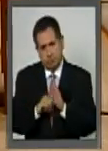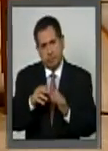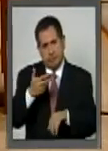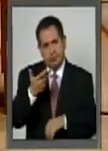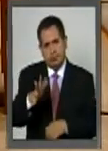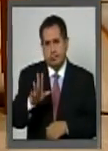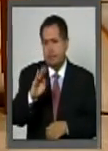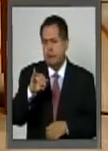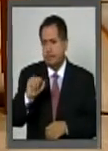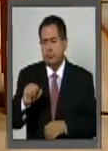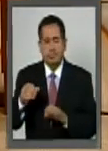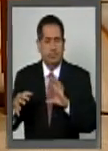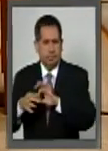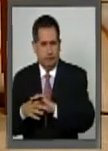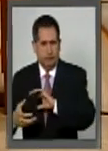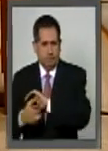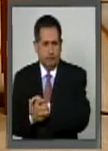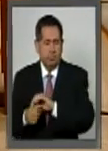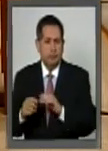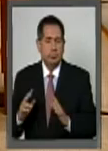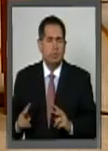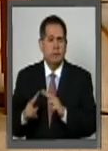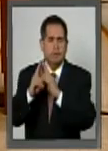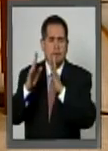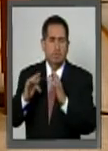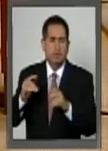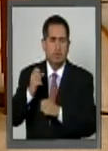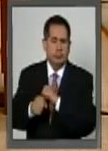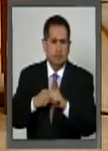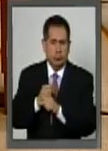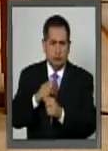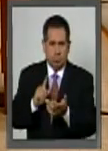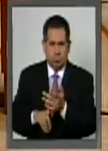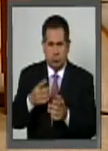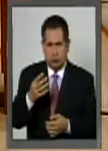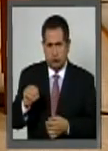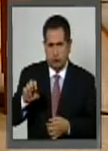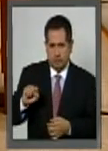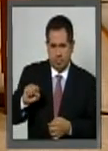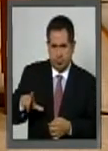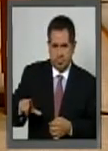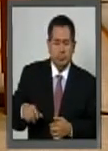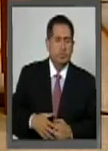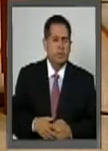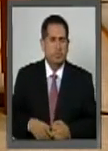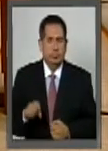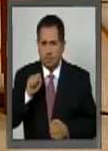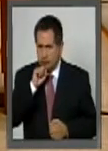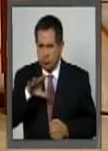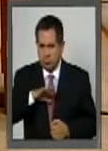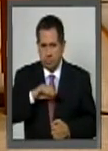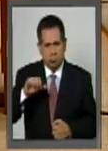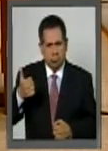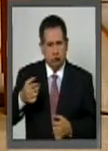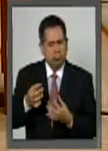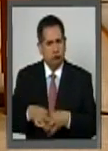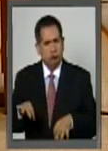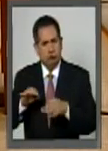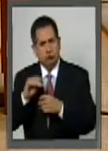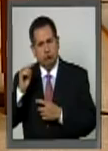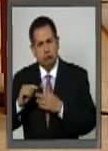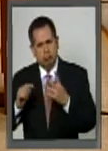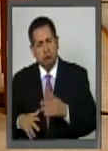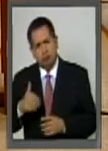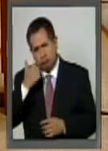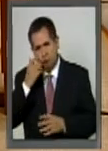del convenio de París de 1967. Pero también hay otros aspectos relevantes que quiero